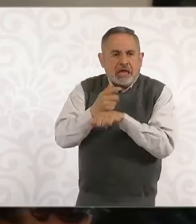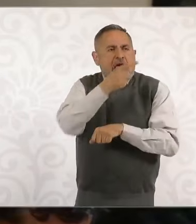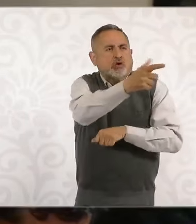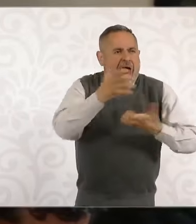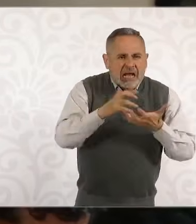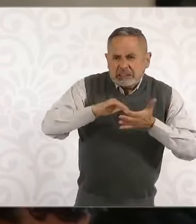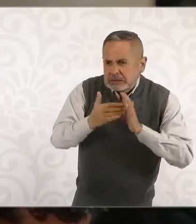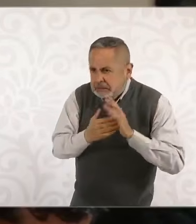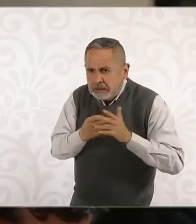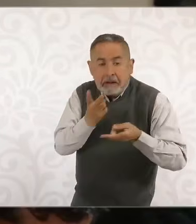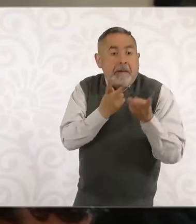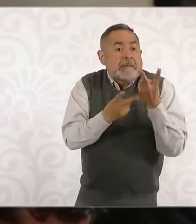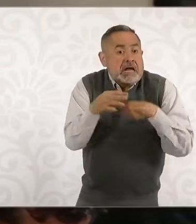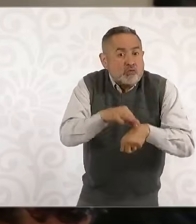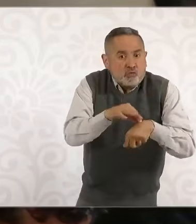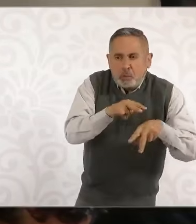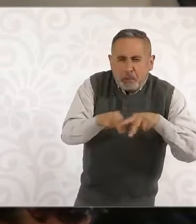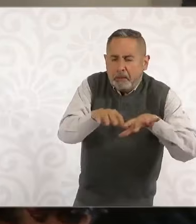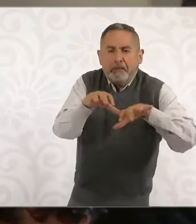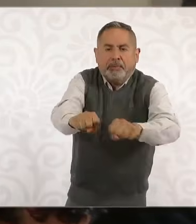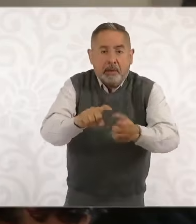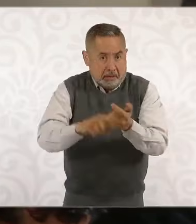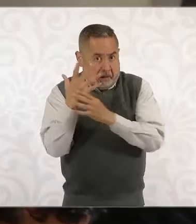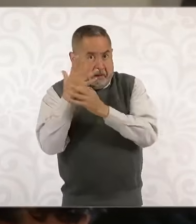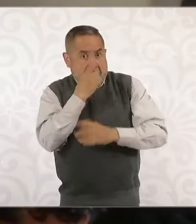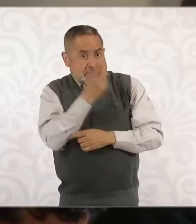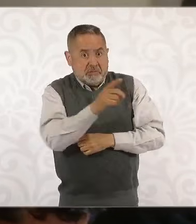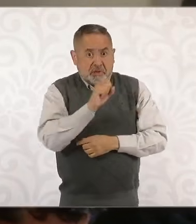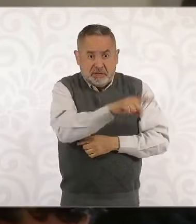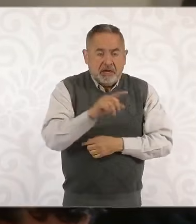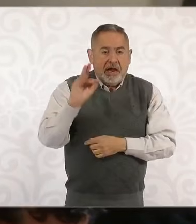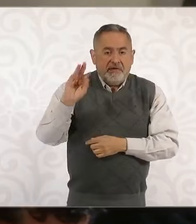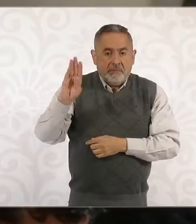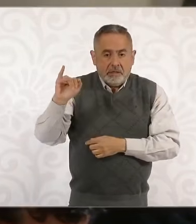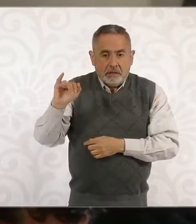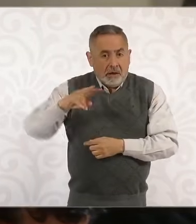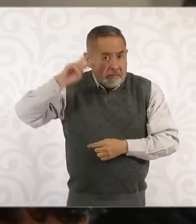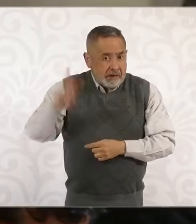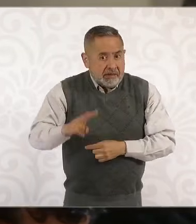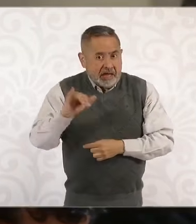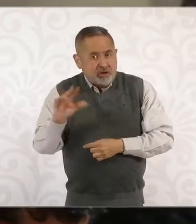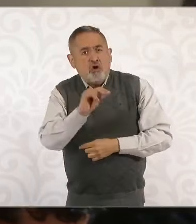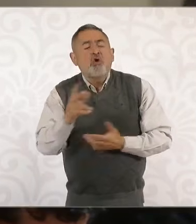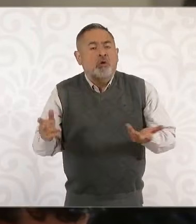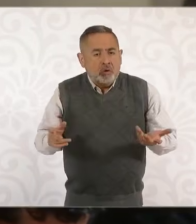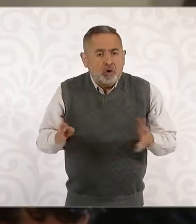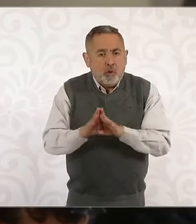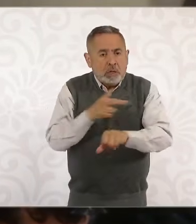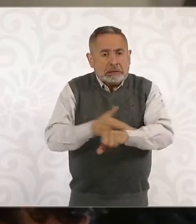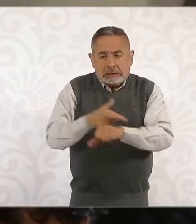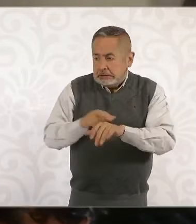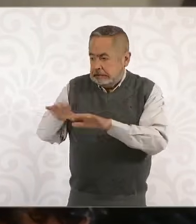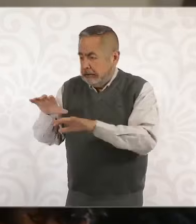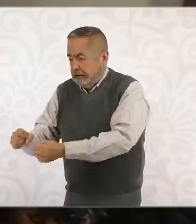México. Lo dice el mismo FBI, y si pudiera también aclararnos qué tan cierto o no lo es el que se estén acelerando la entrega de